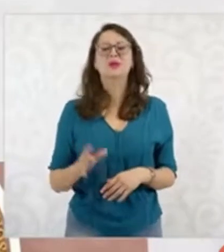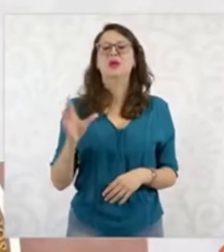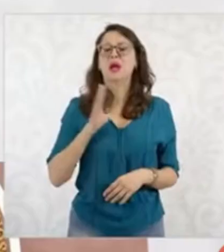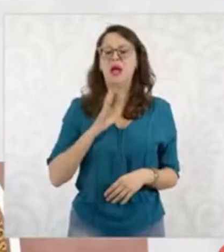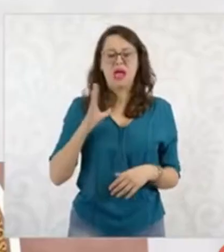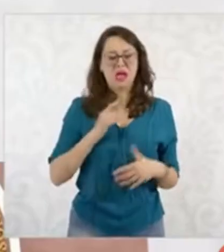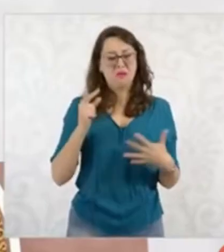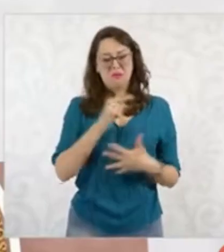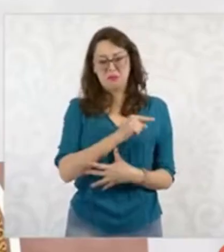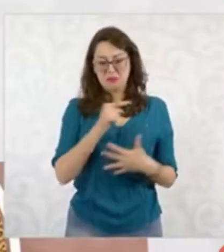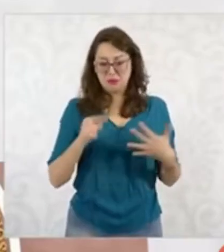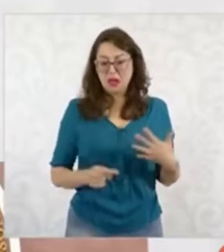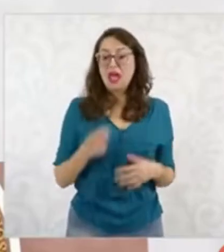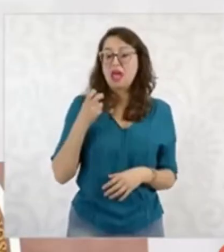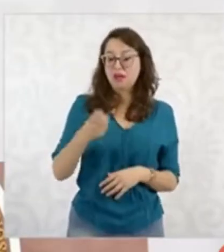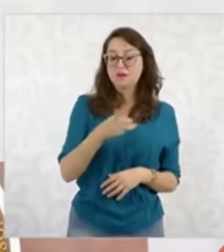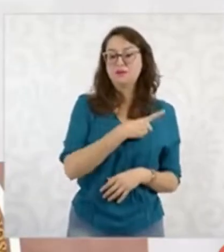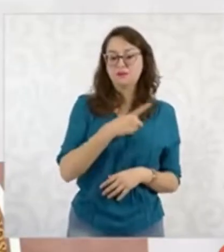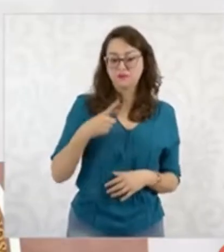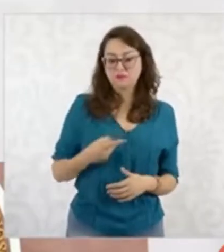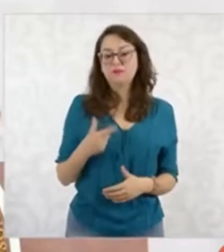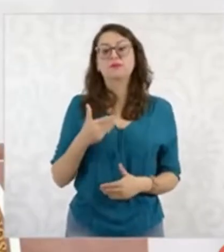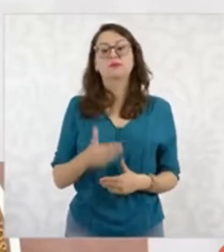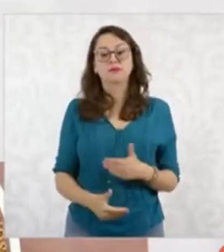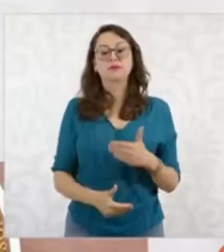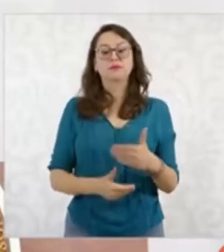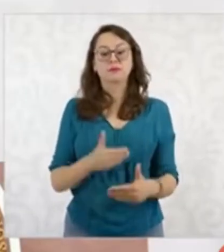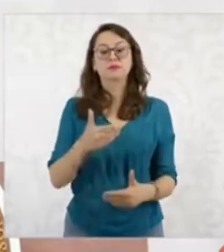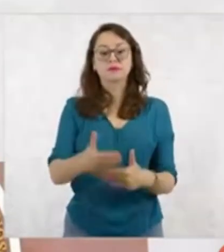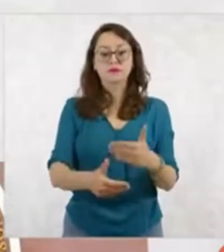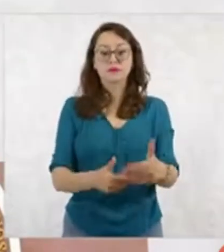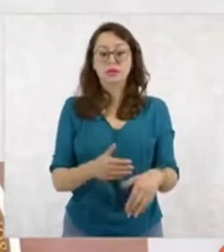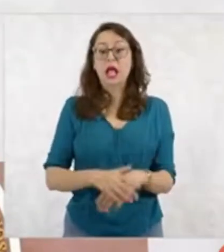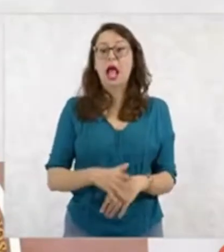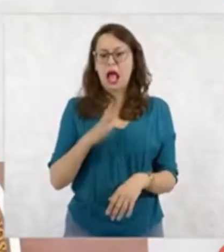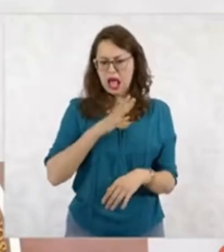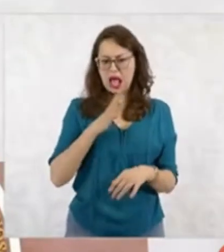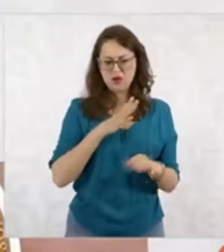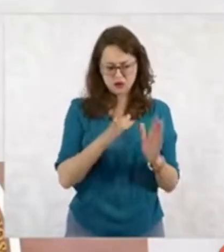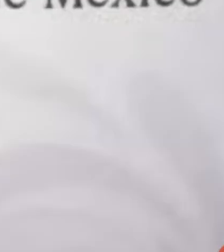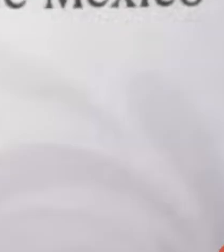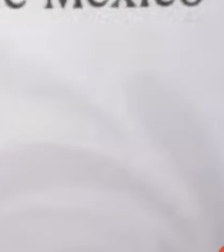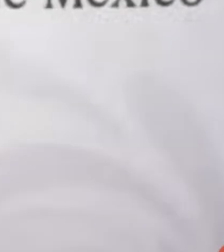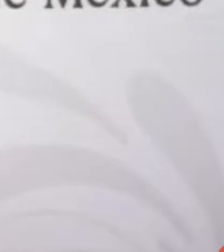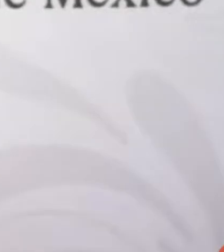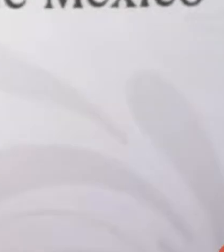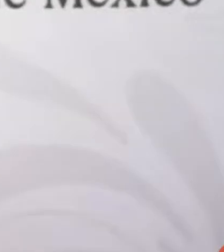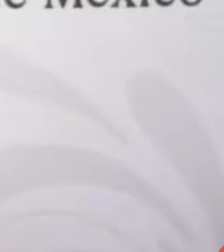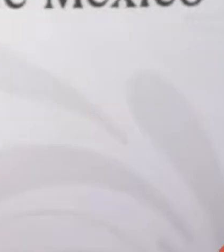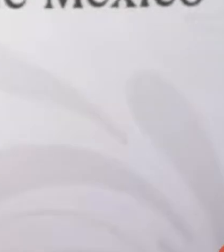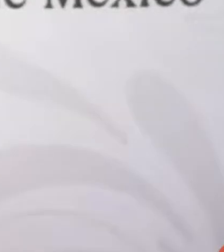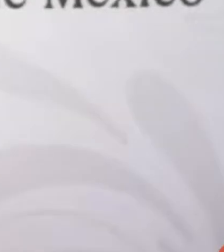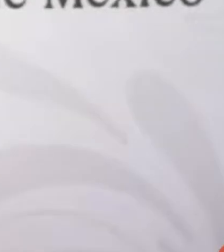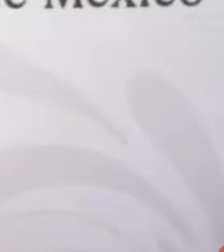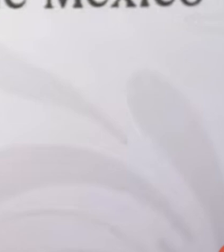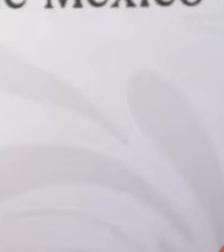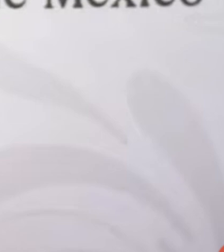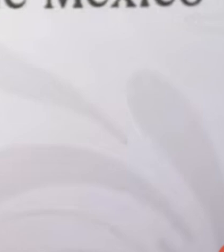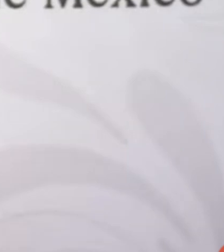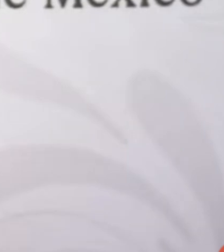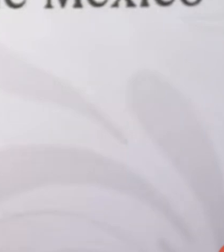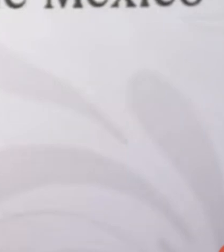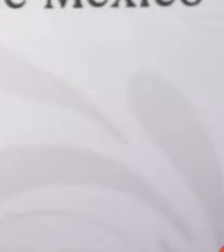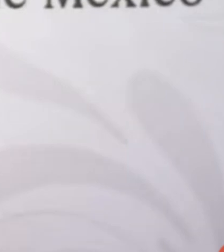poco planteando aquí. Para mayor información pueden leer el libro Gracias del presidente López Obrador de ese